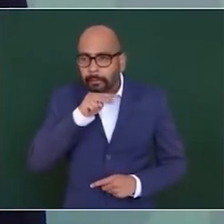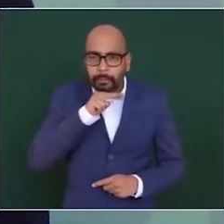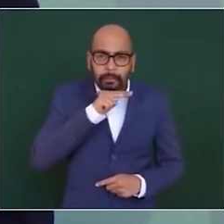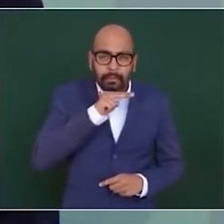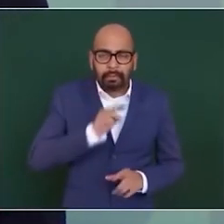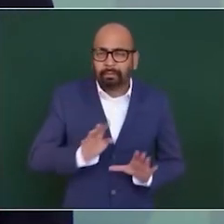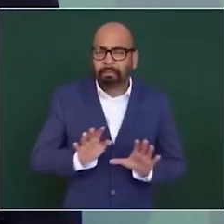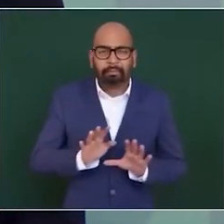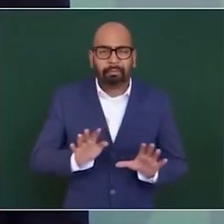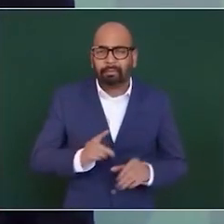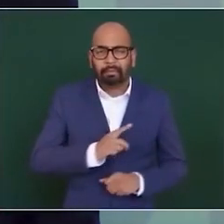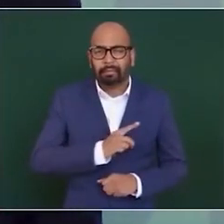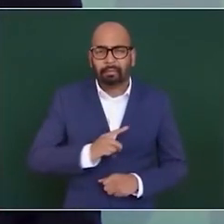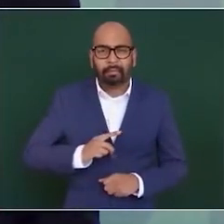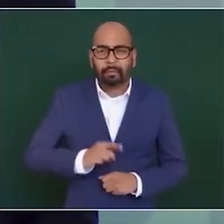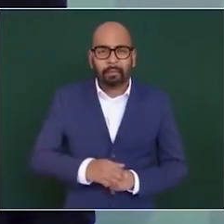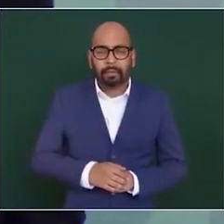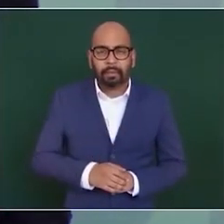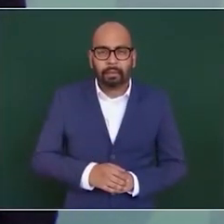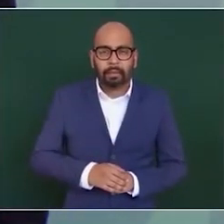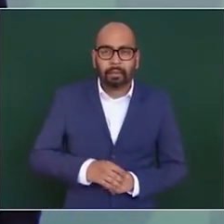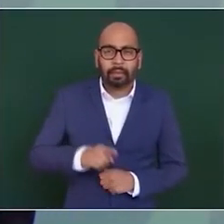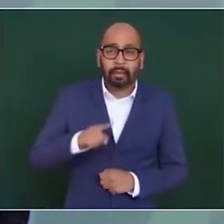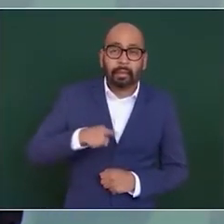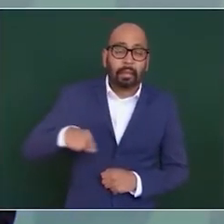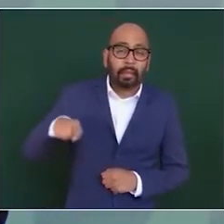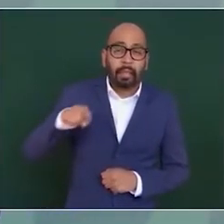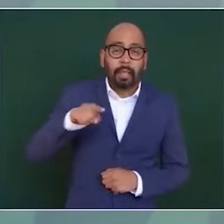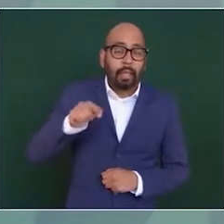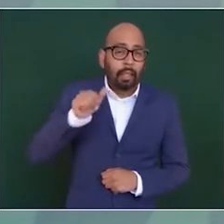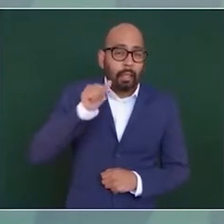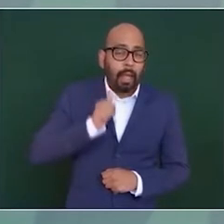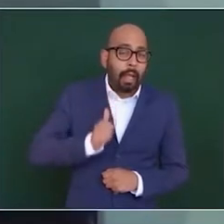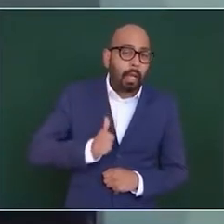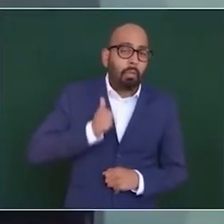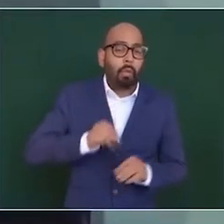mucho menos sensacionalismo de los medios,